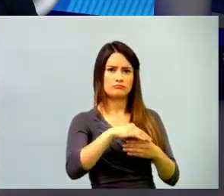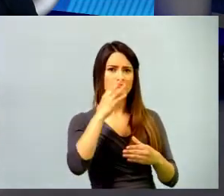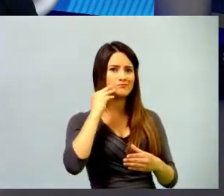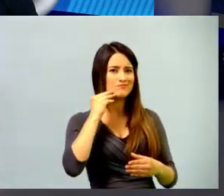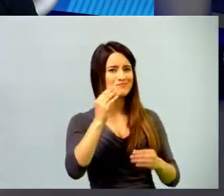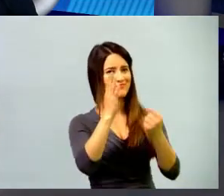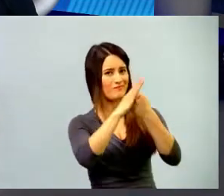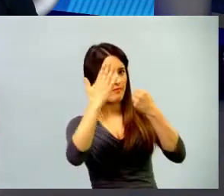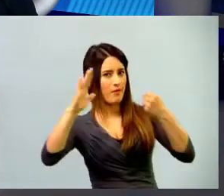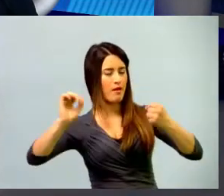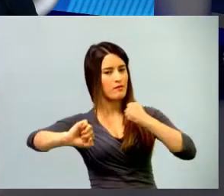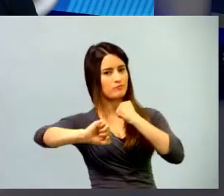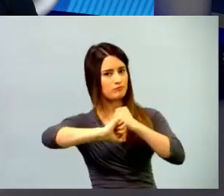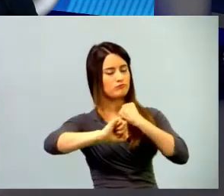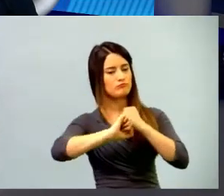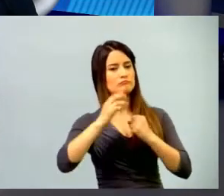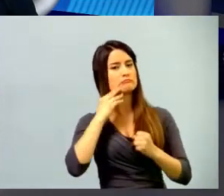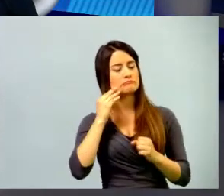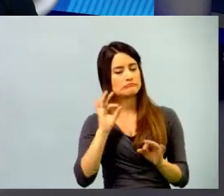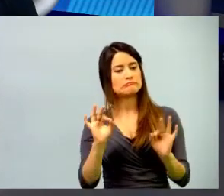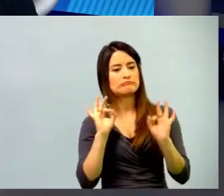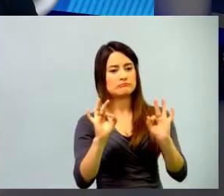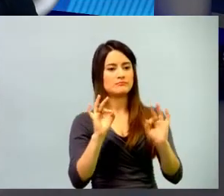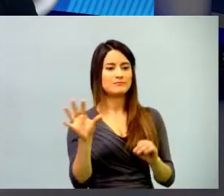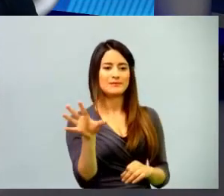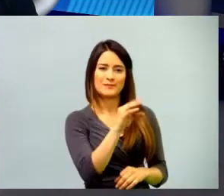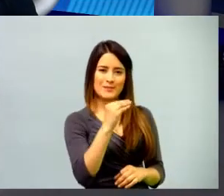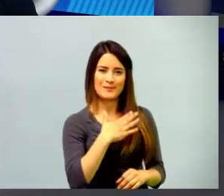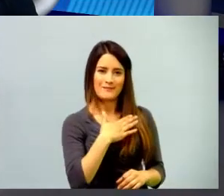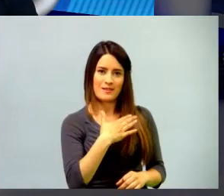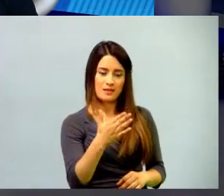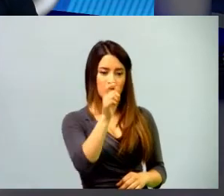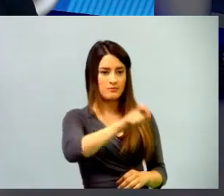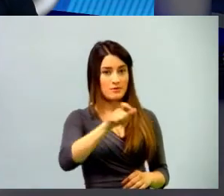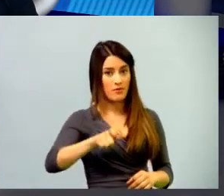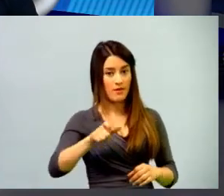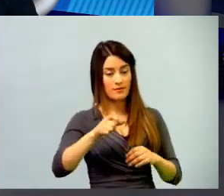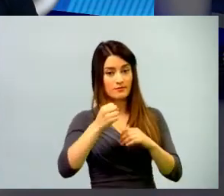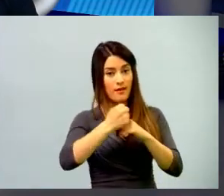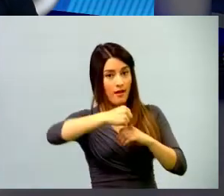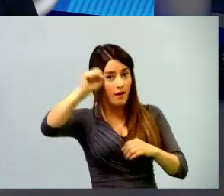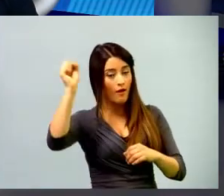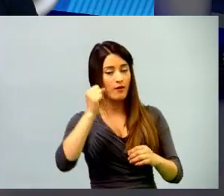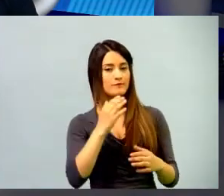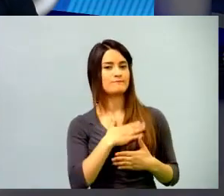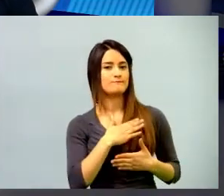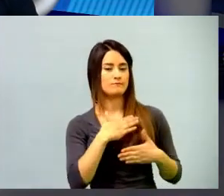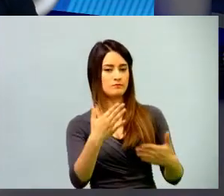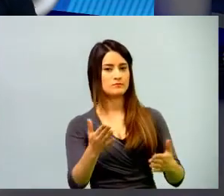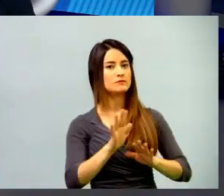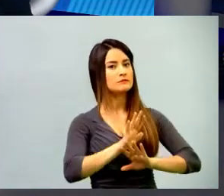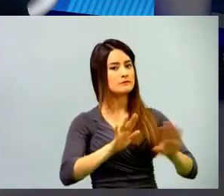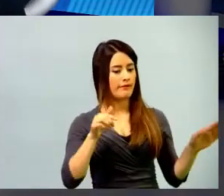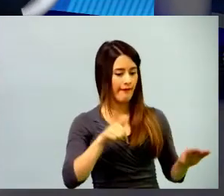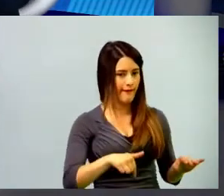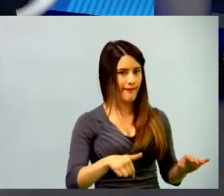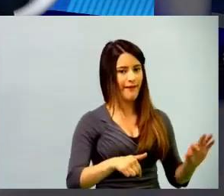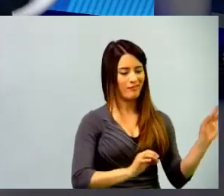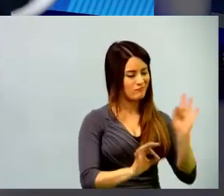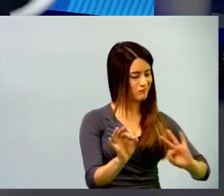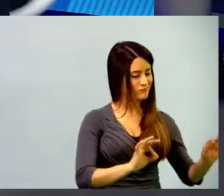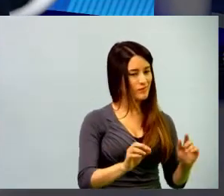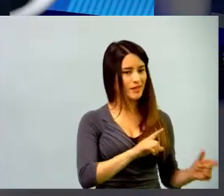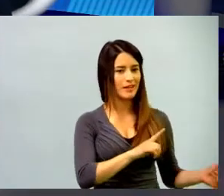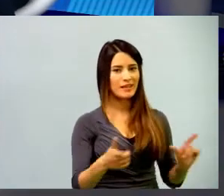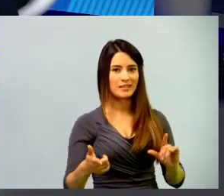con nosotros y pues felicitaciones a todos los ganadores, ya estamos listos para arreglar maletas,